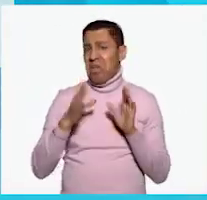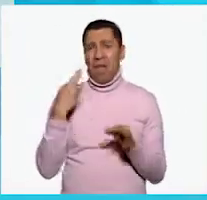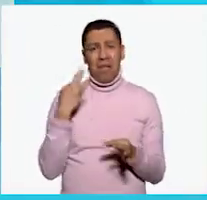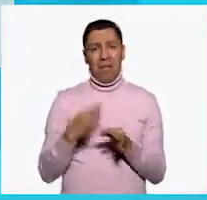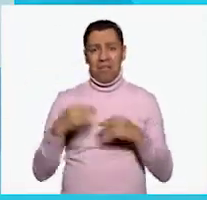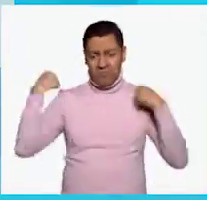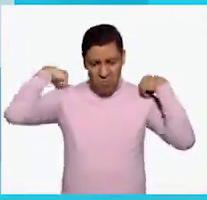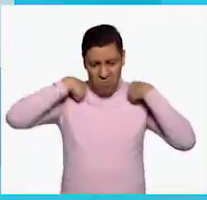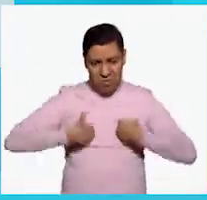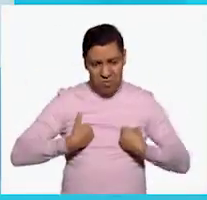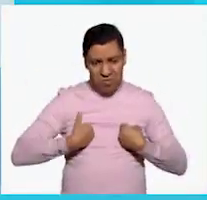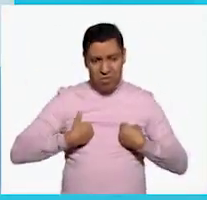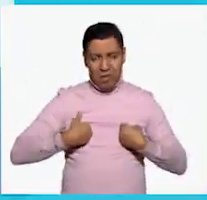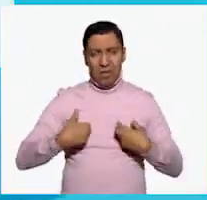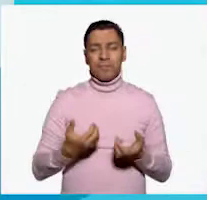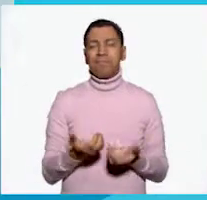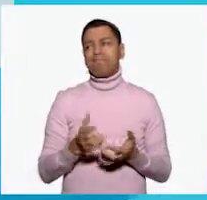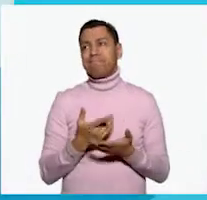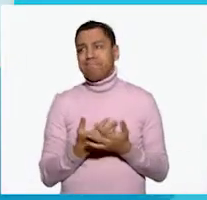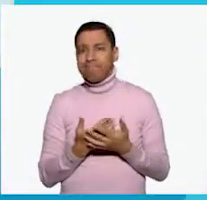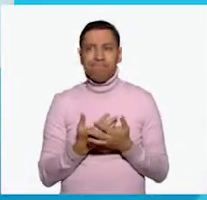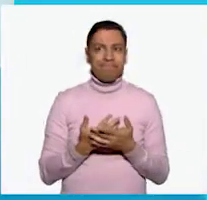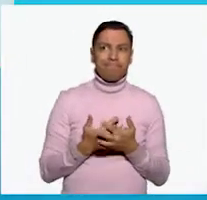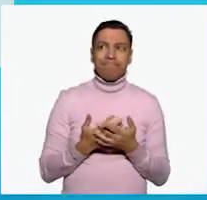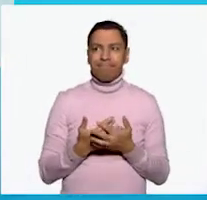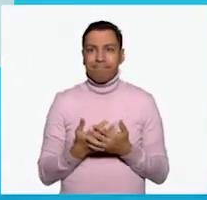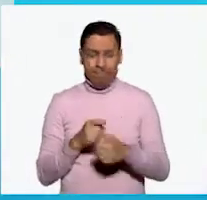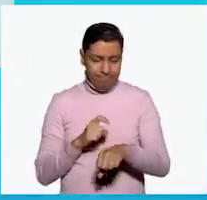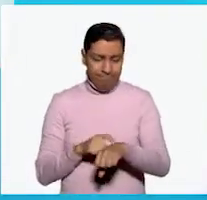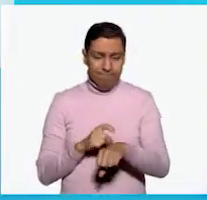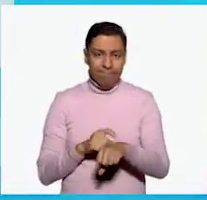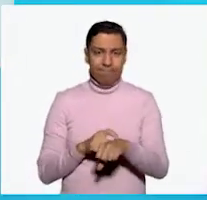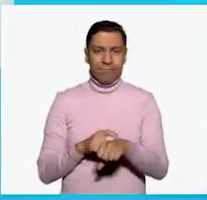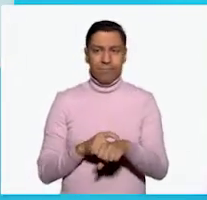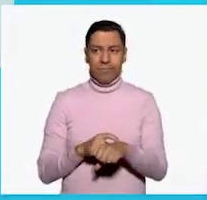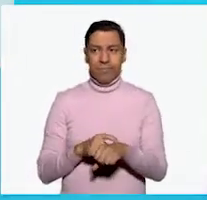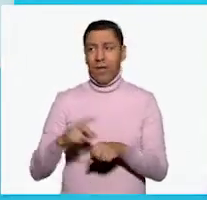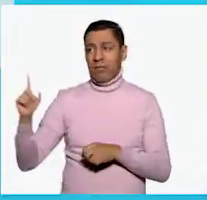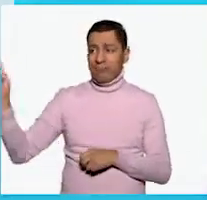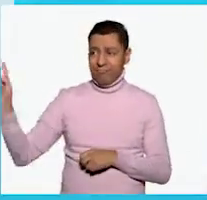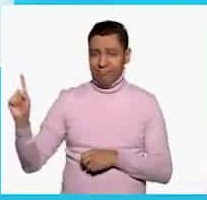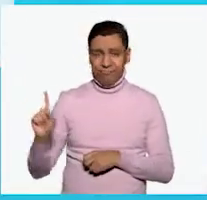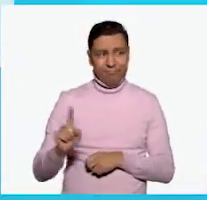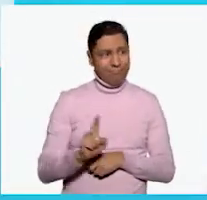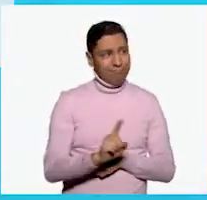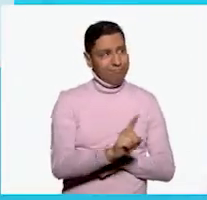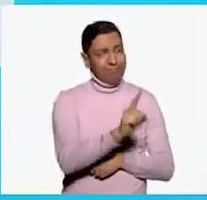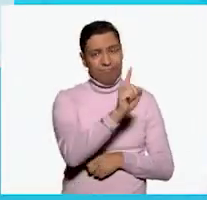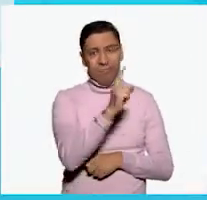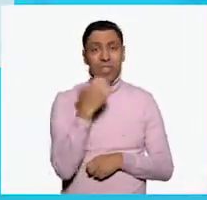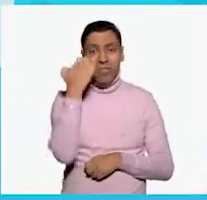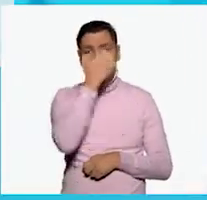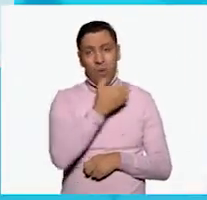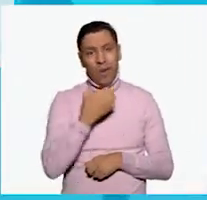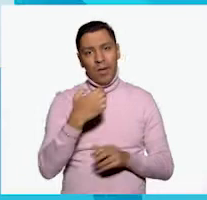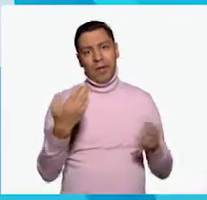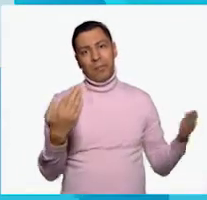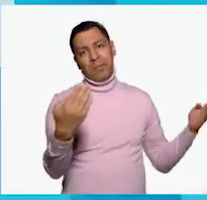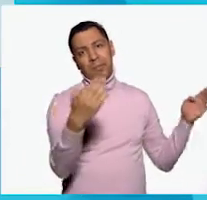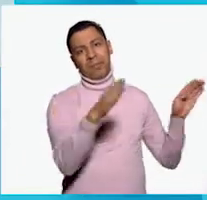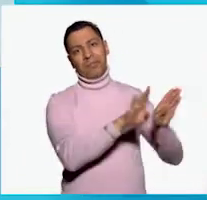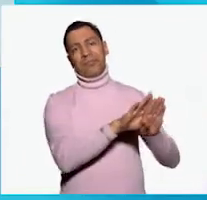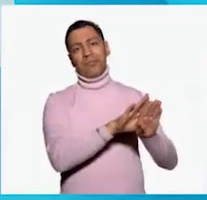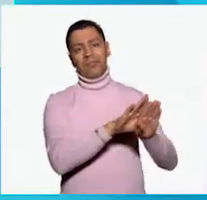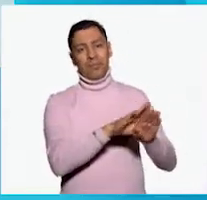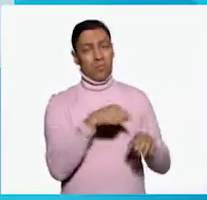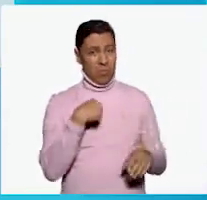mochila. Cuando llegué, ya estaba cerrada la puerta. Le pedí permiso a la